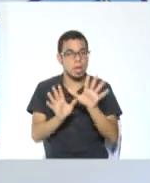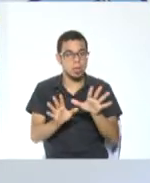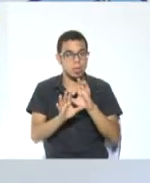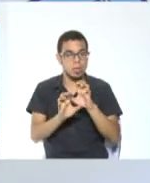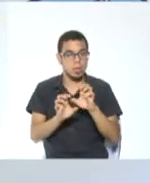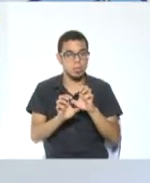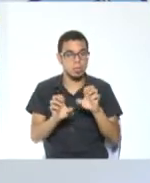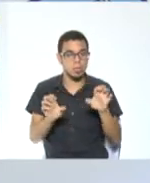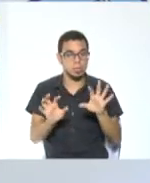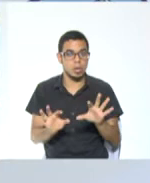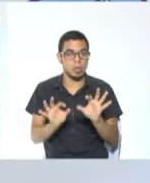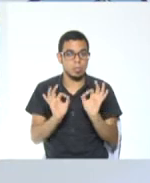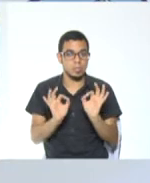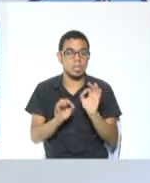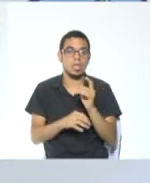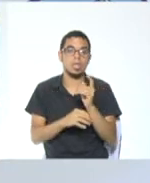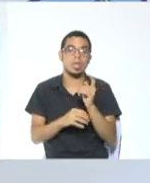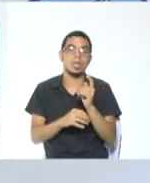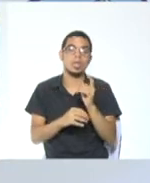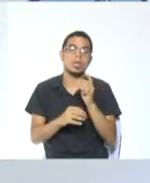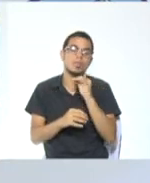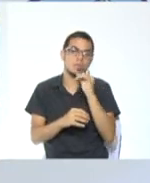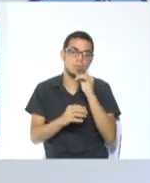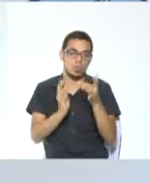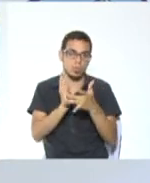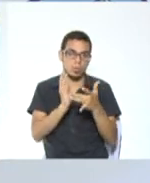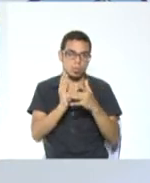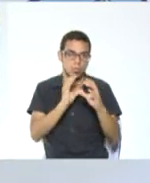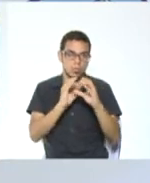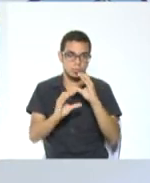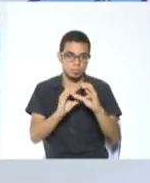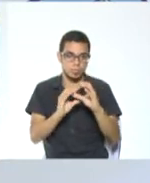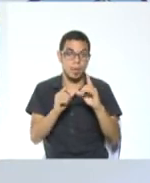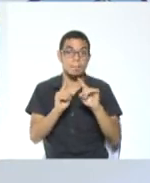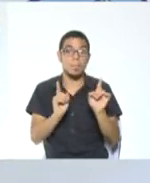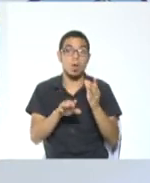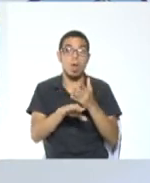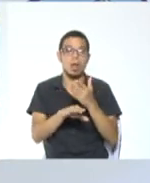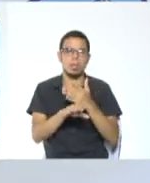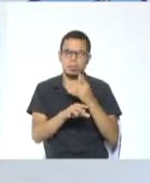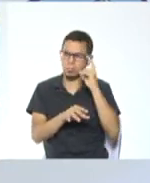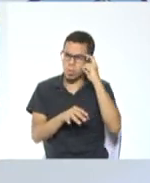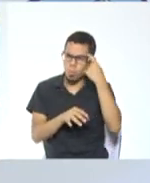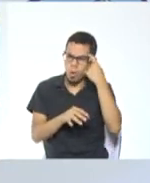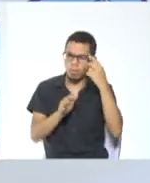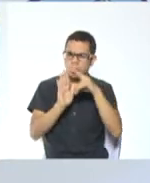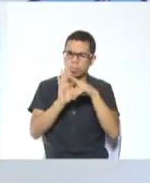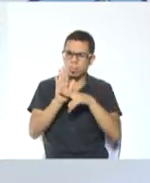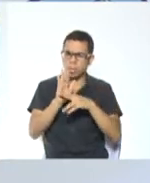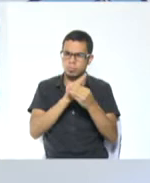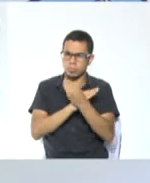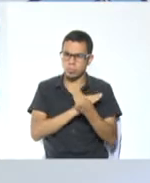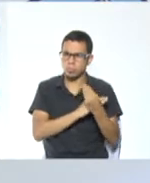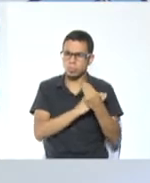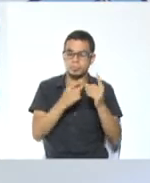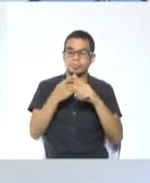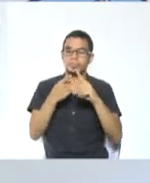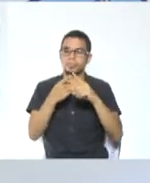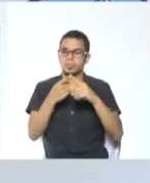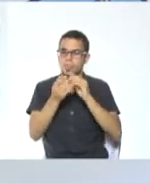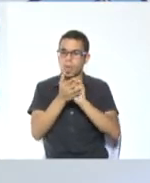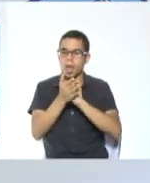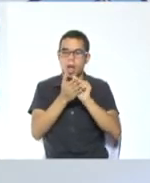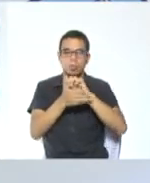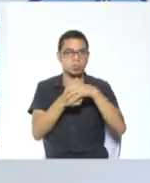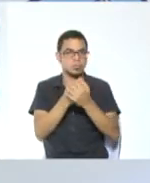nuestro segmento TID. Pero antes es necesario recordar esas medidas de bioseguridad, el lavado frecuentemente de nuestras manos